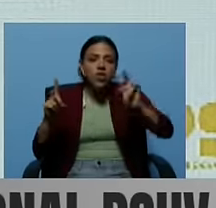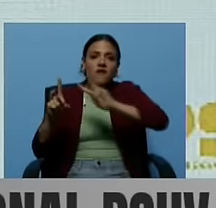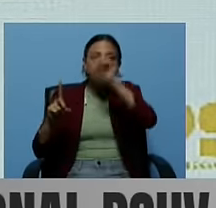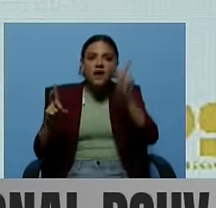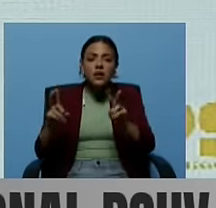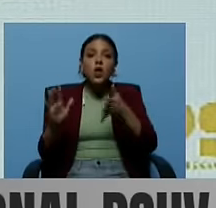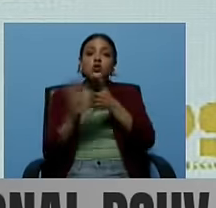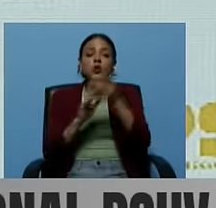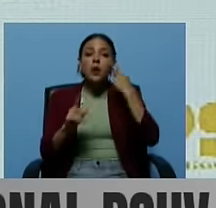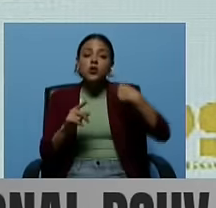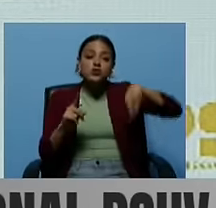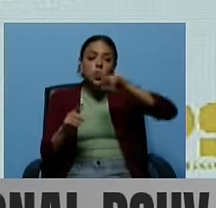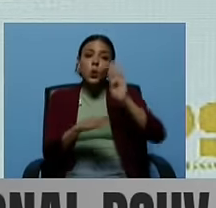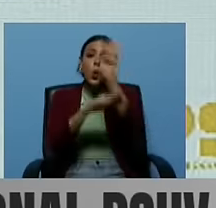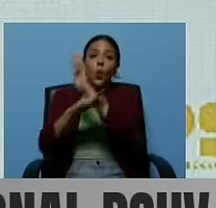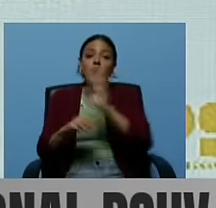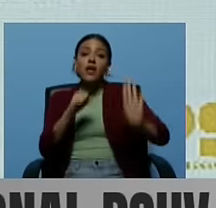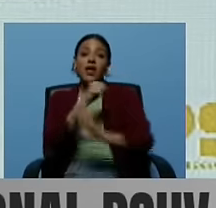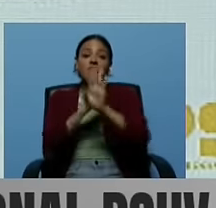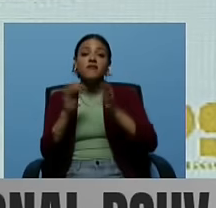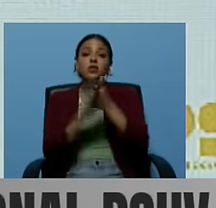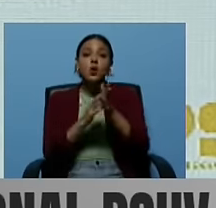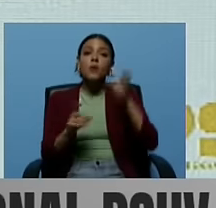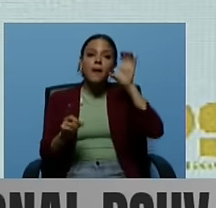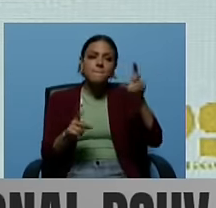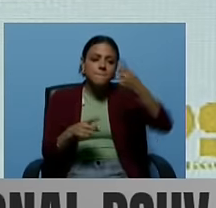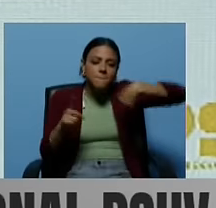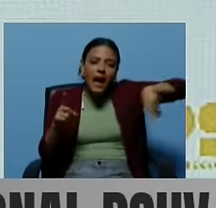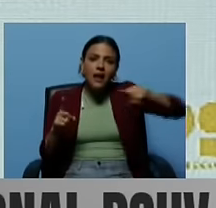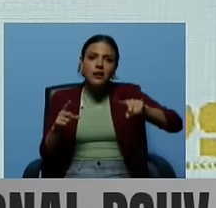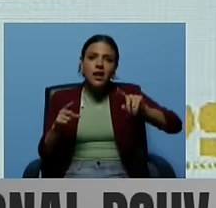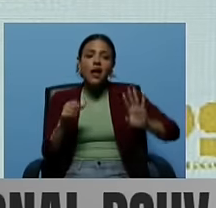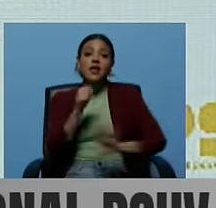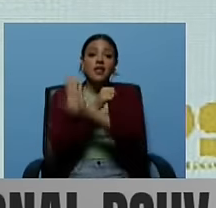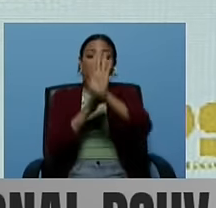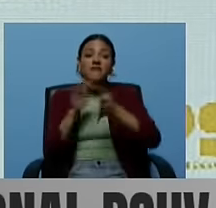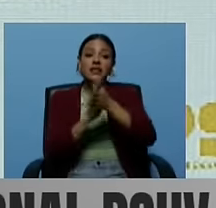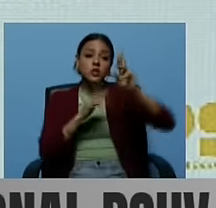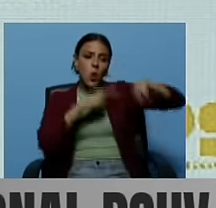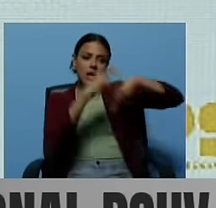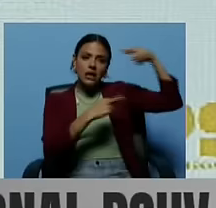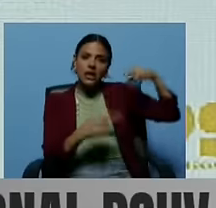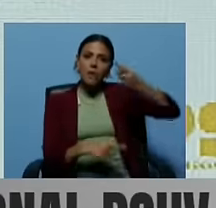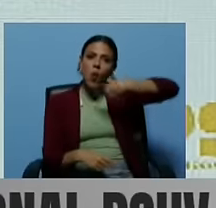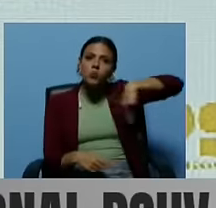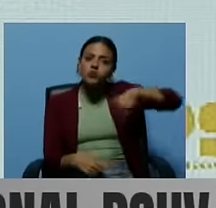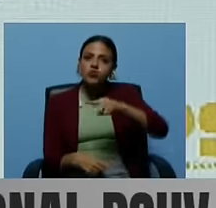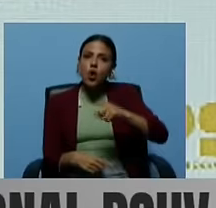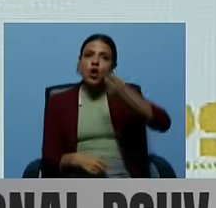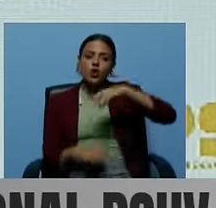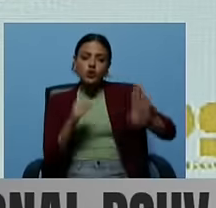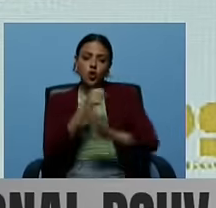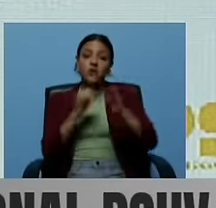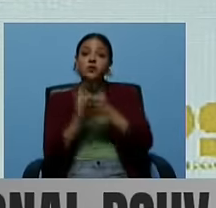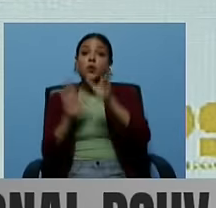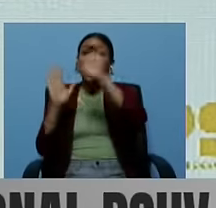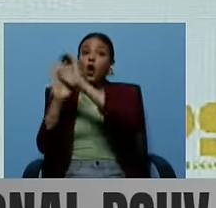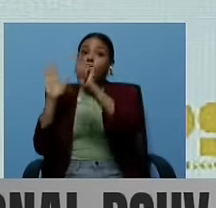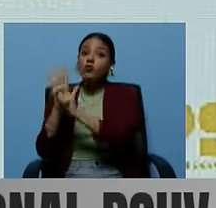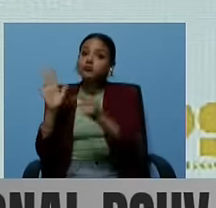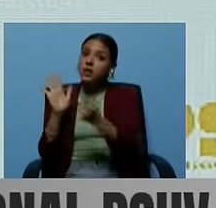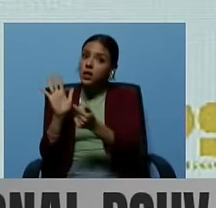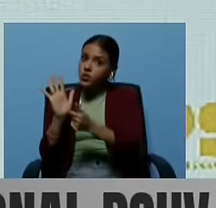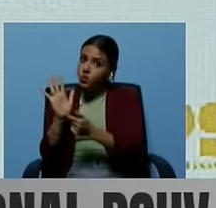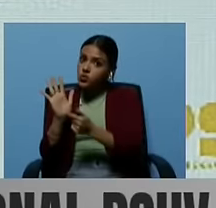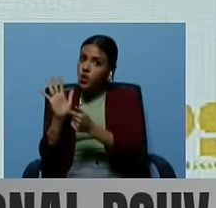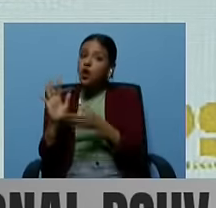la defensa de la patria, para la defensa de la revolución, para la defensa de la Constitución, de